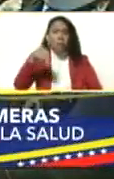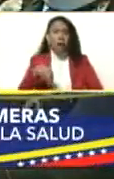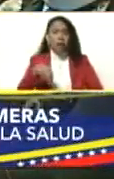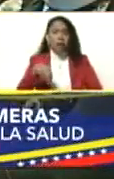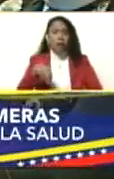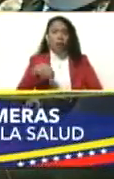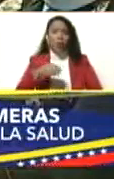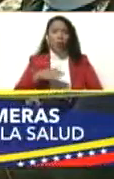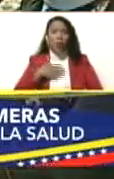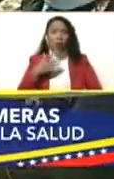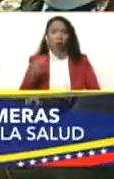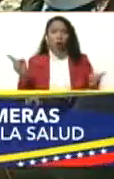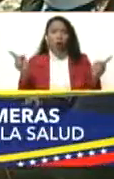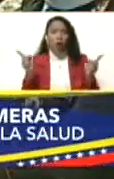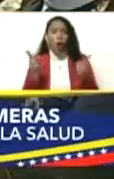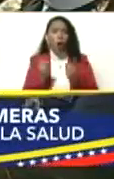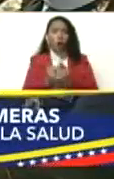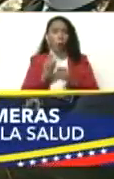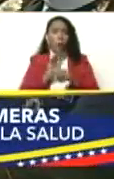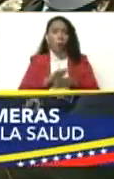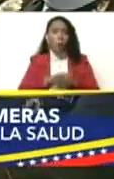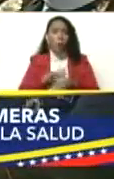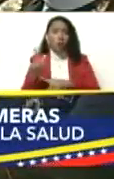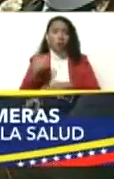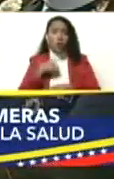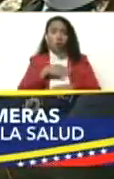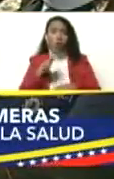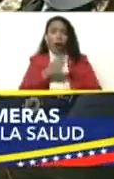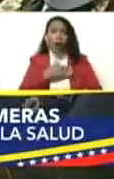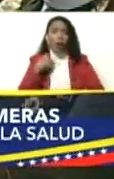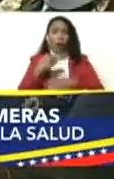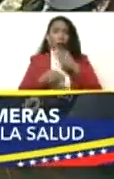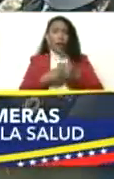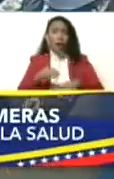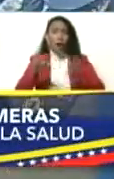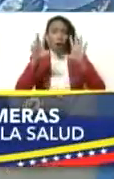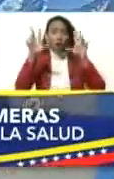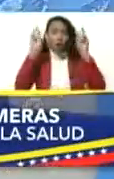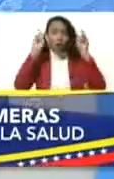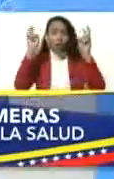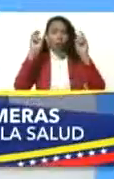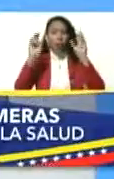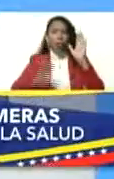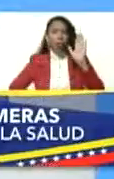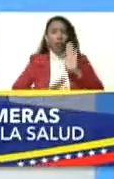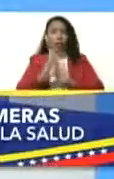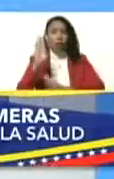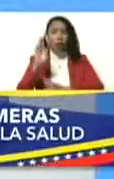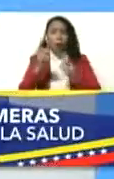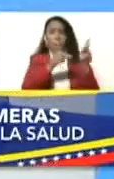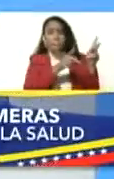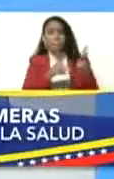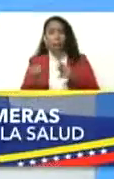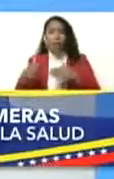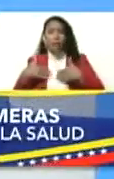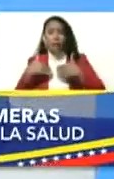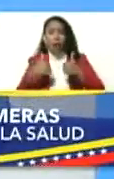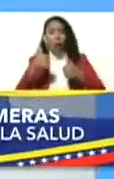lo demás se vuelve pequeño. Por eso queremos adoptar las 8 vértices del desarrollo del Plan de la Salud